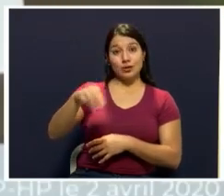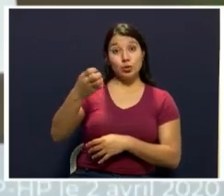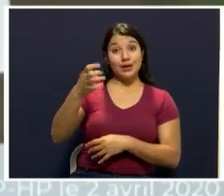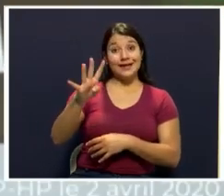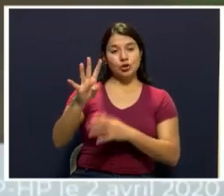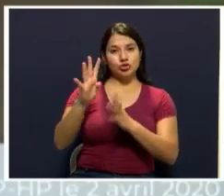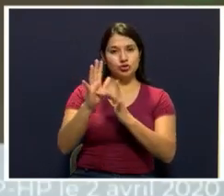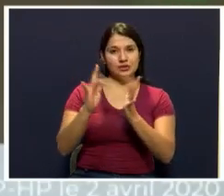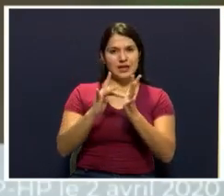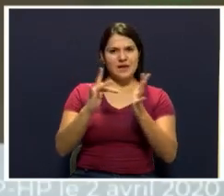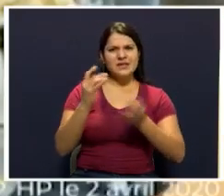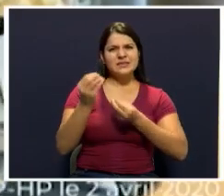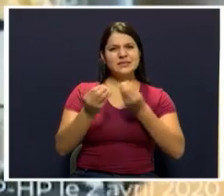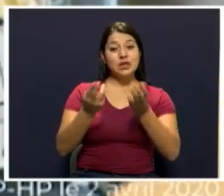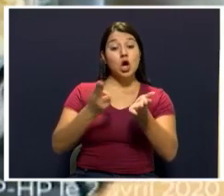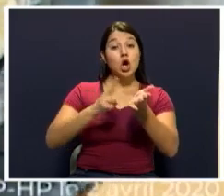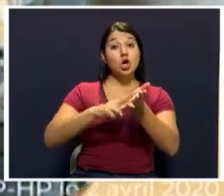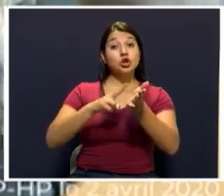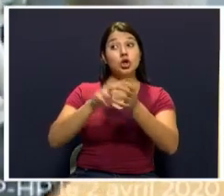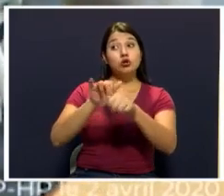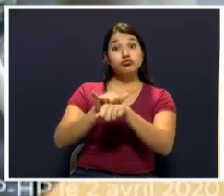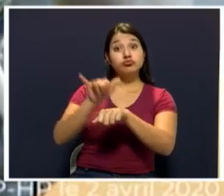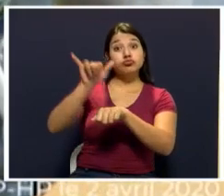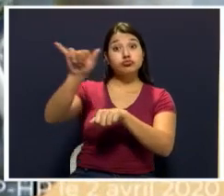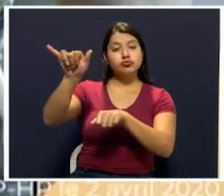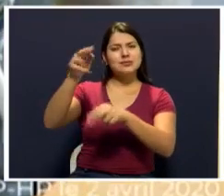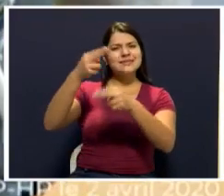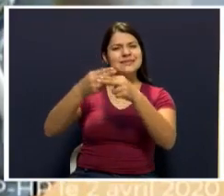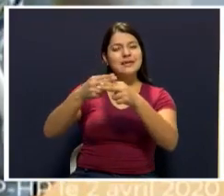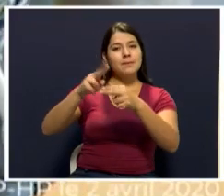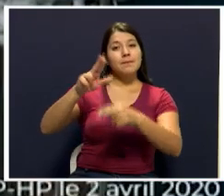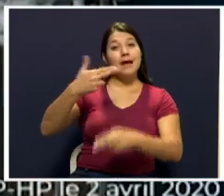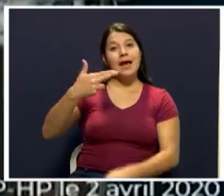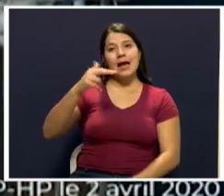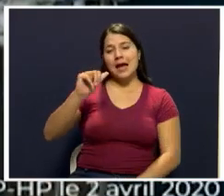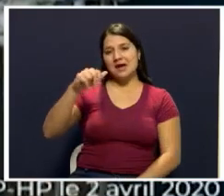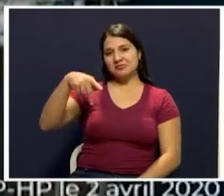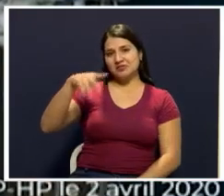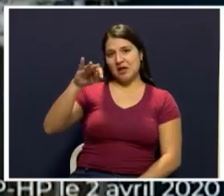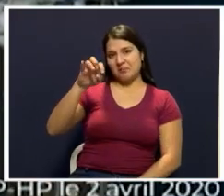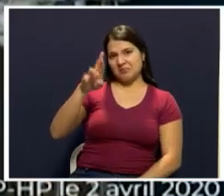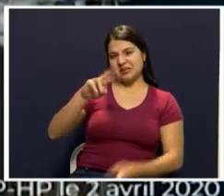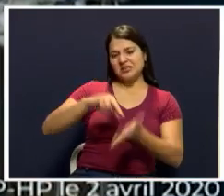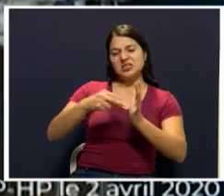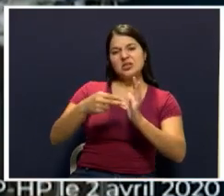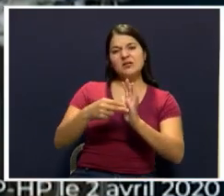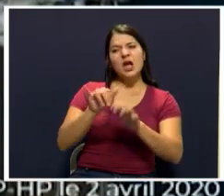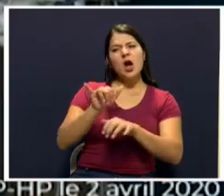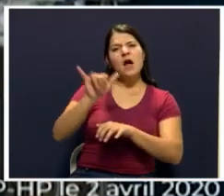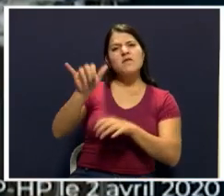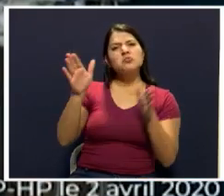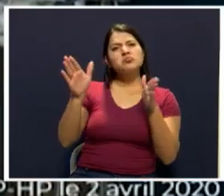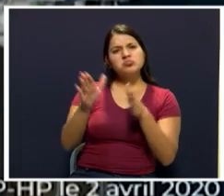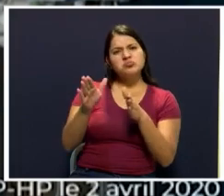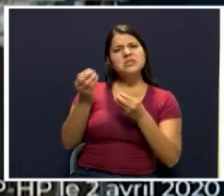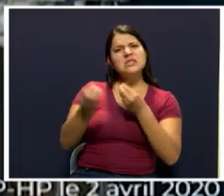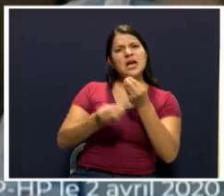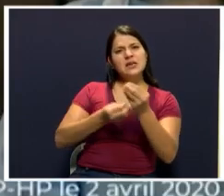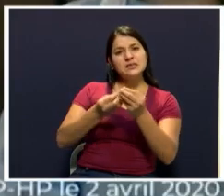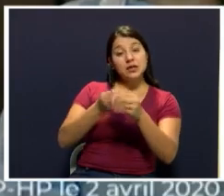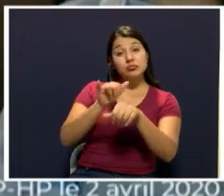abril se contratará un vuelo charter para traer el material médico que fue donado por China. Se trata de